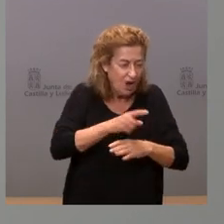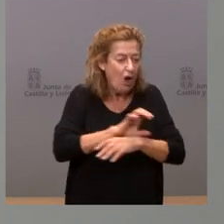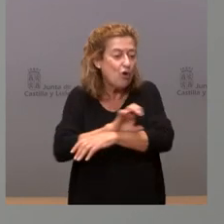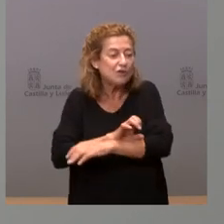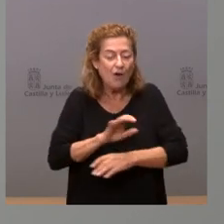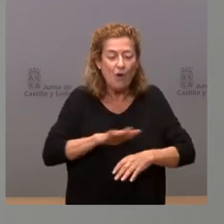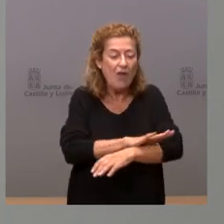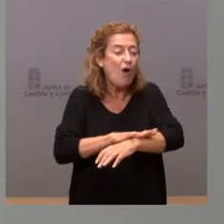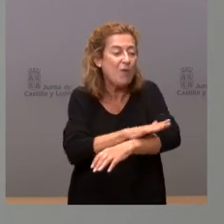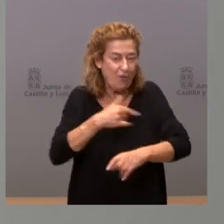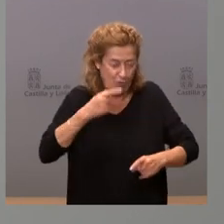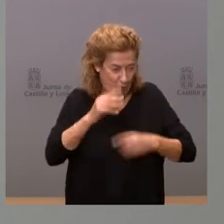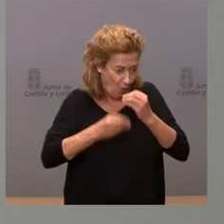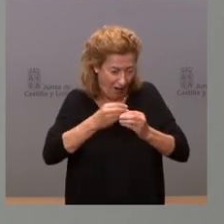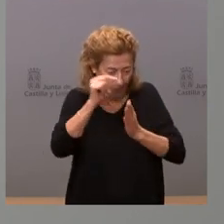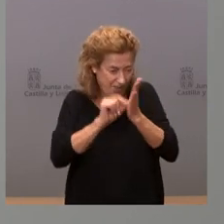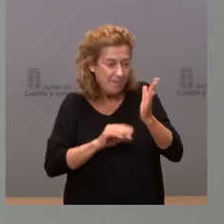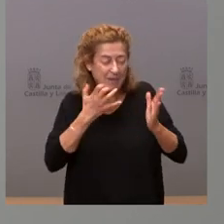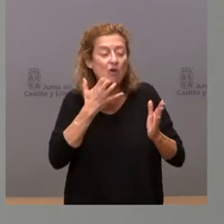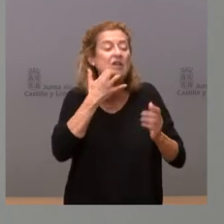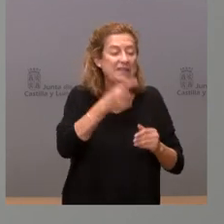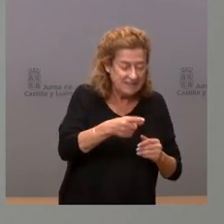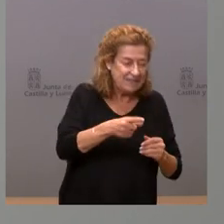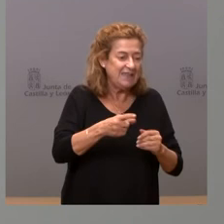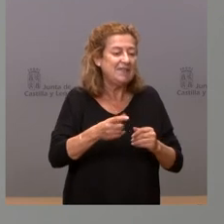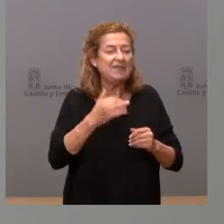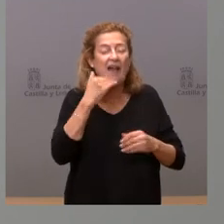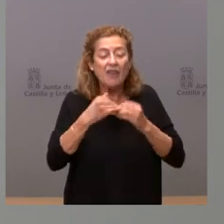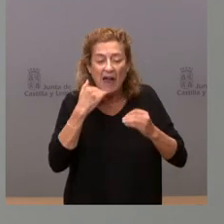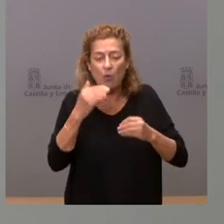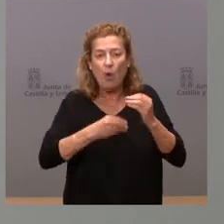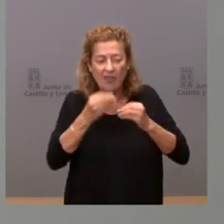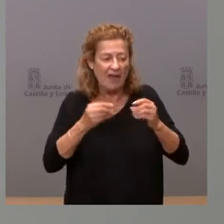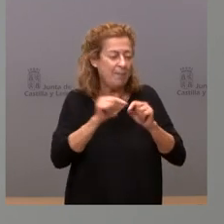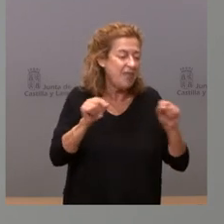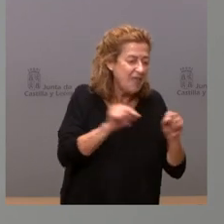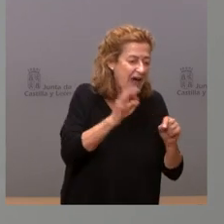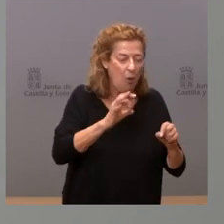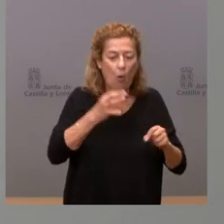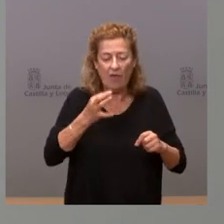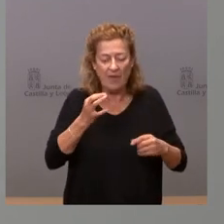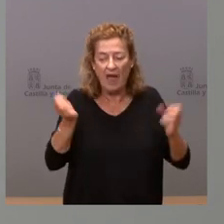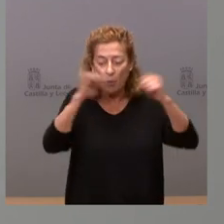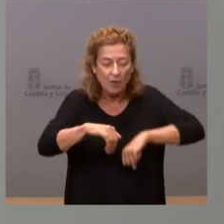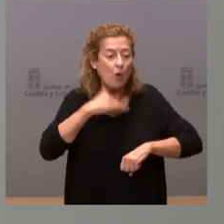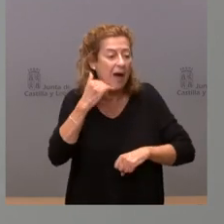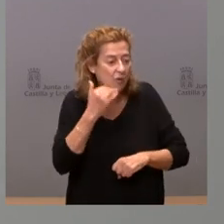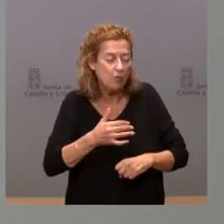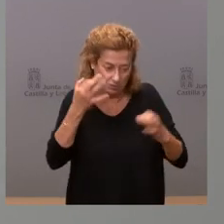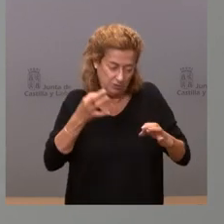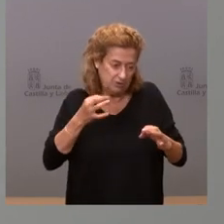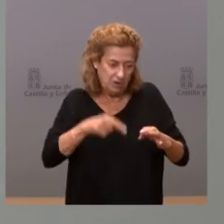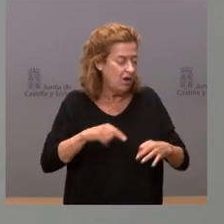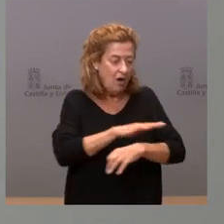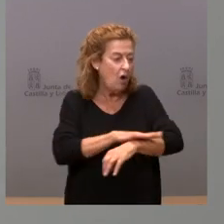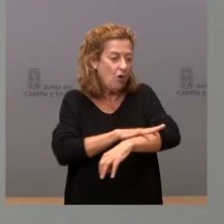incidir a que si es en las medidas que hay que poner algunas medidas que tiene que tomar alguna disposición evidentemente este gobierno durante toda